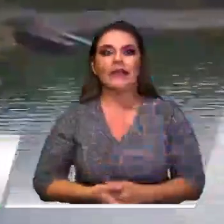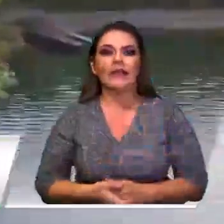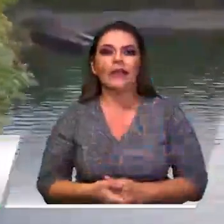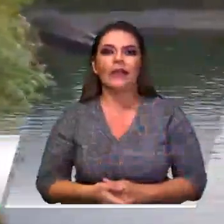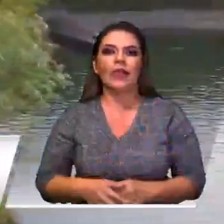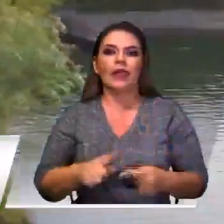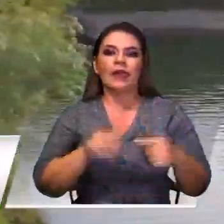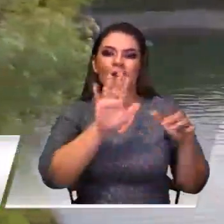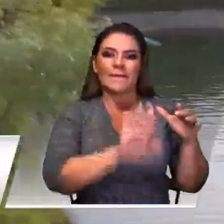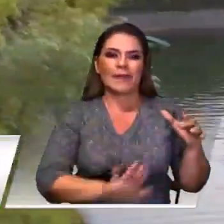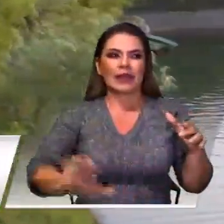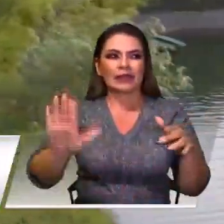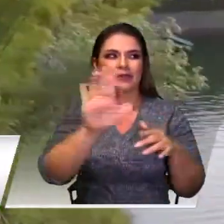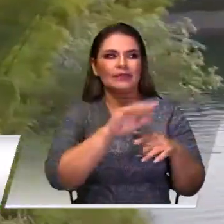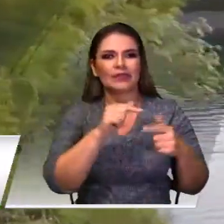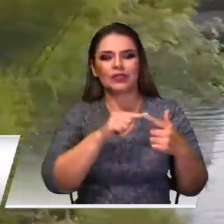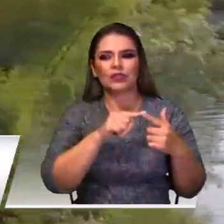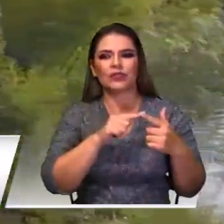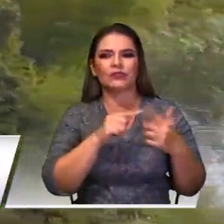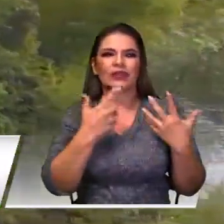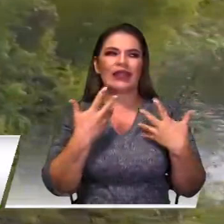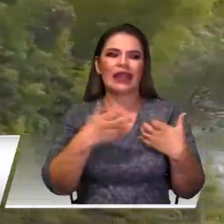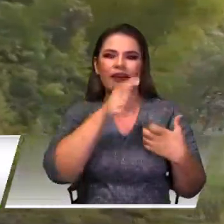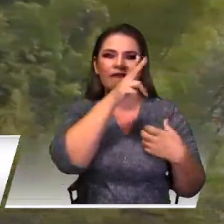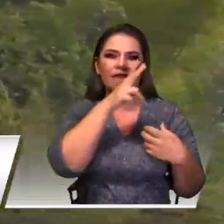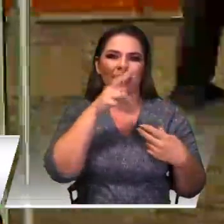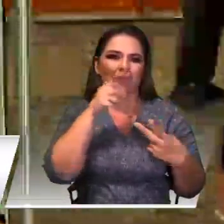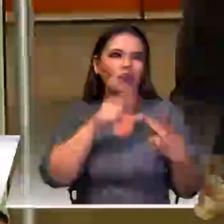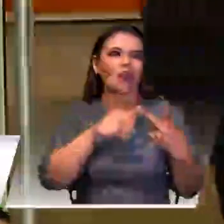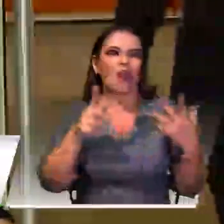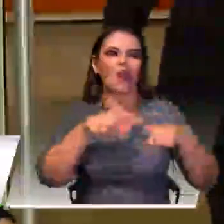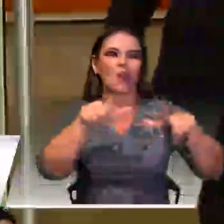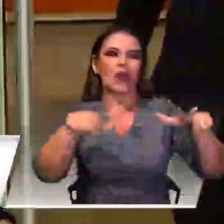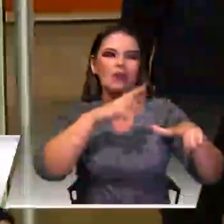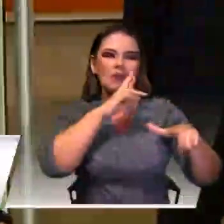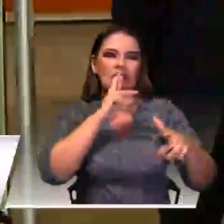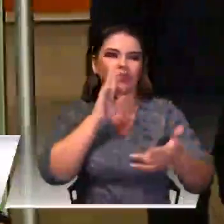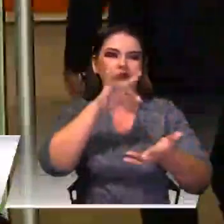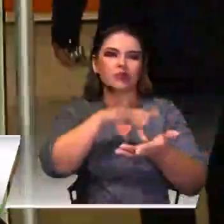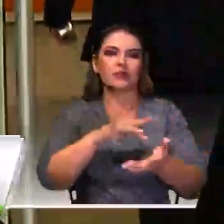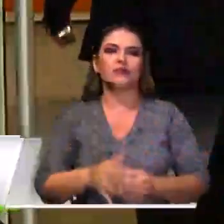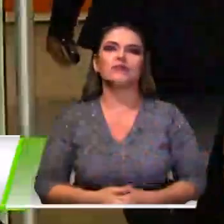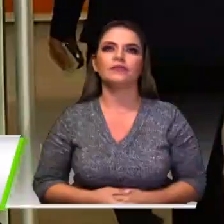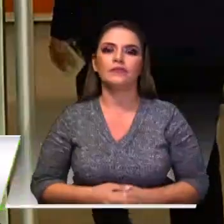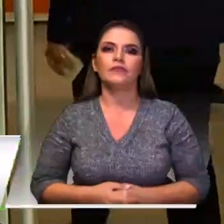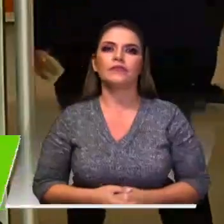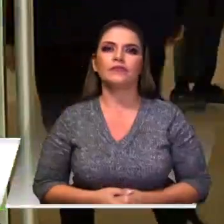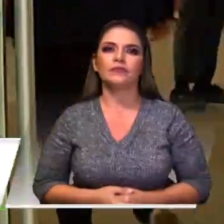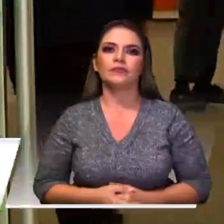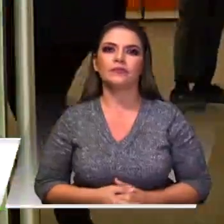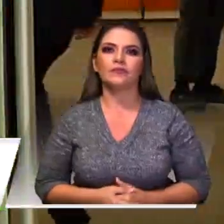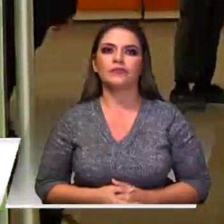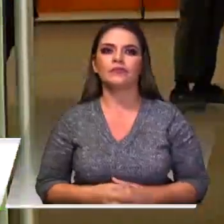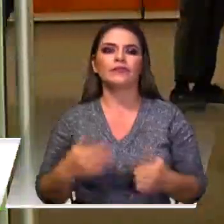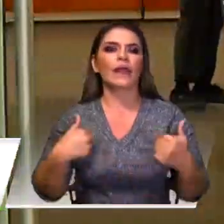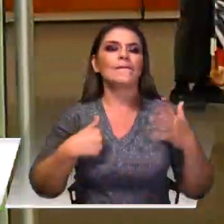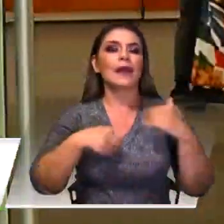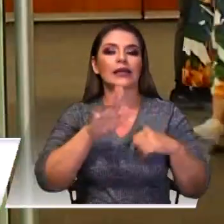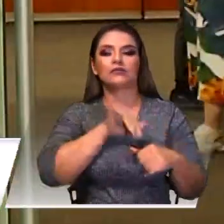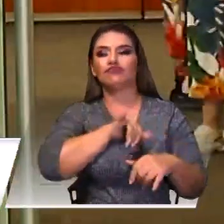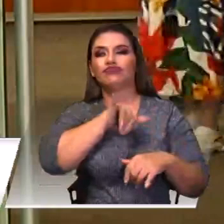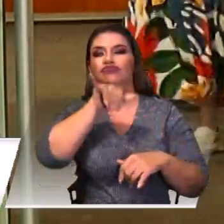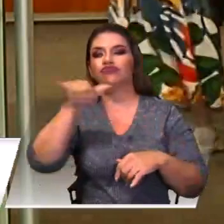departamento buscan descansar en hosterías o fincas de recreo. Definitivamente la gente no deja de ir a las islas de San Andrés,